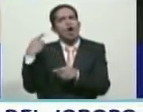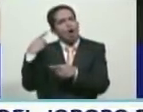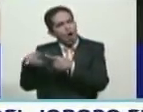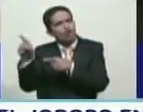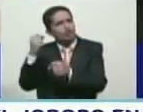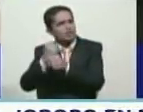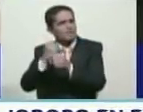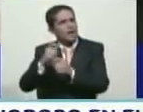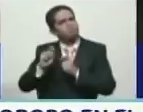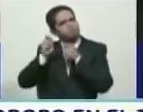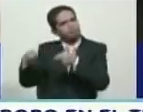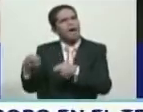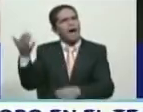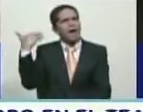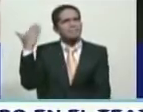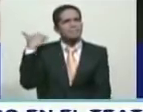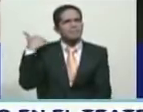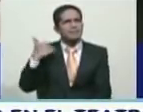anteriormente.